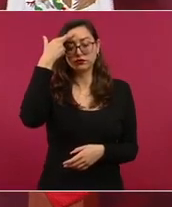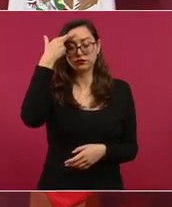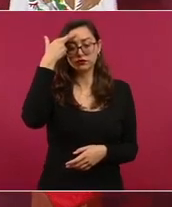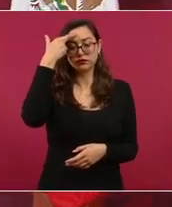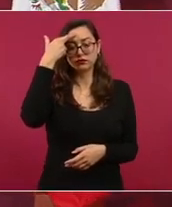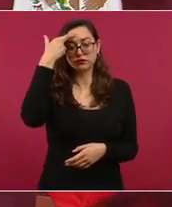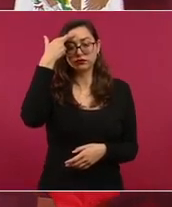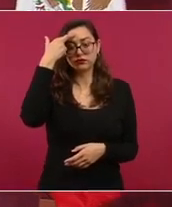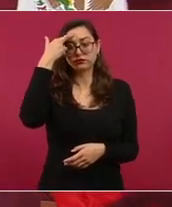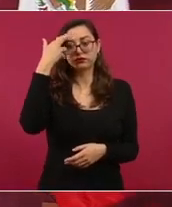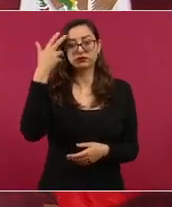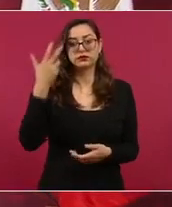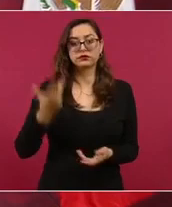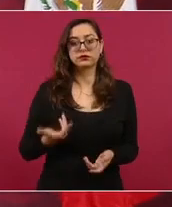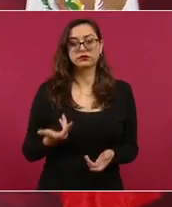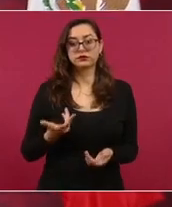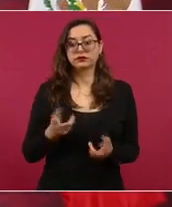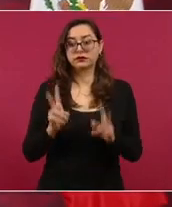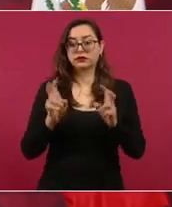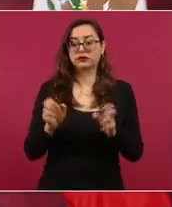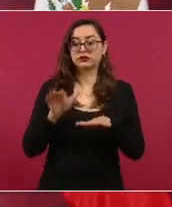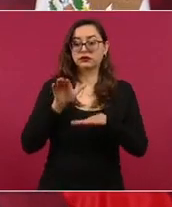plantearon lo de la consulta eléctrica,